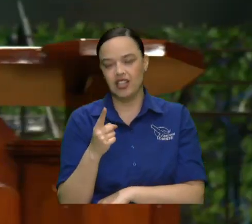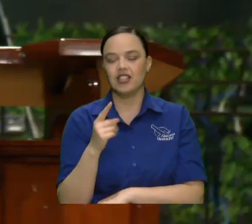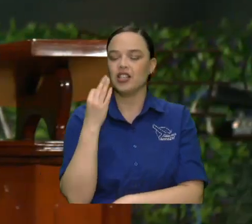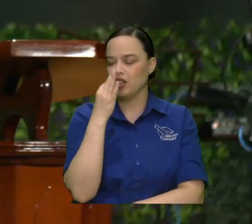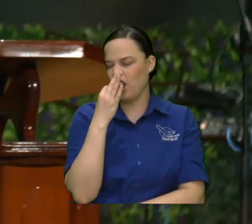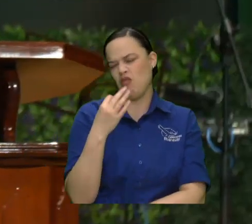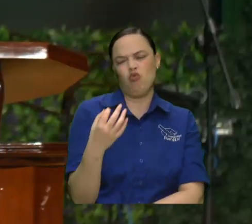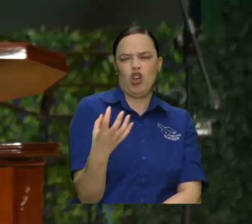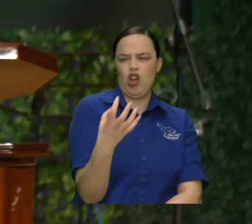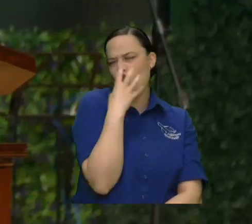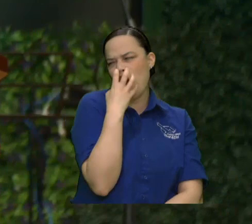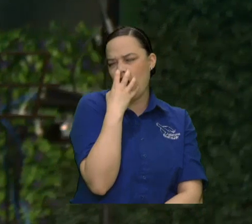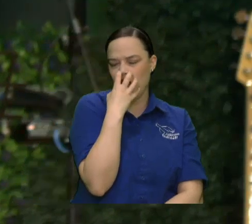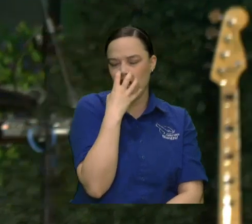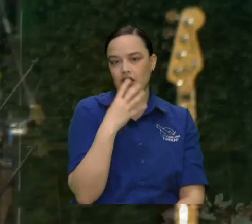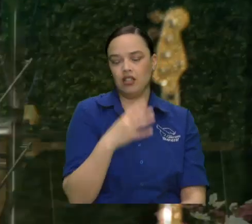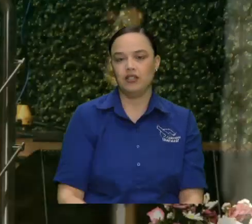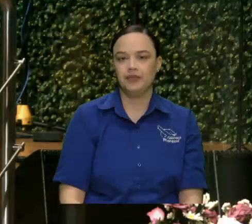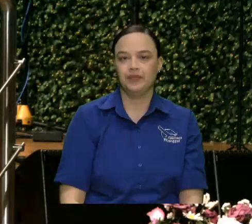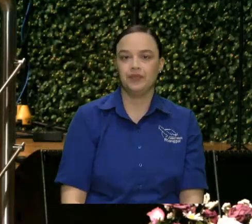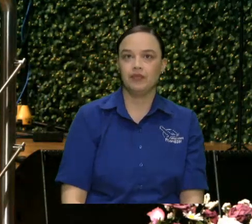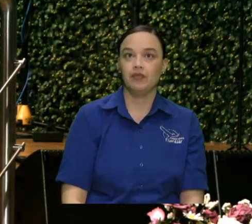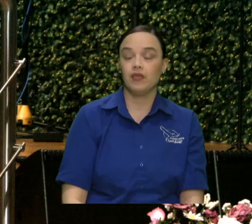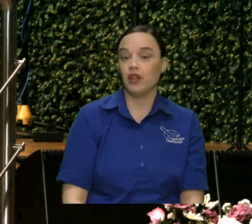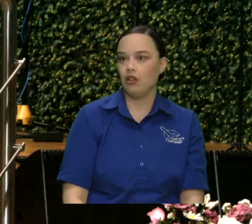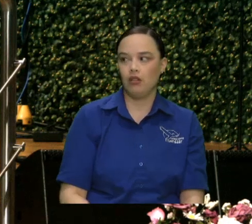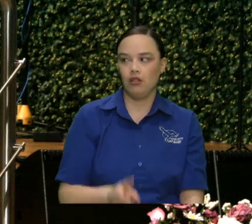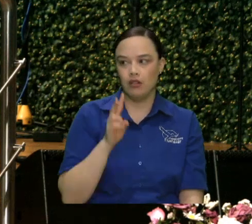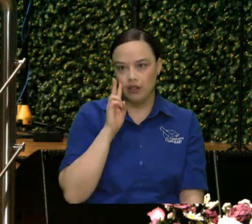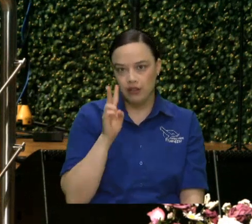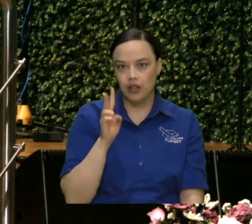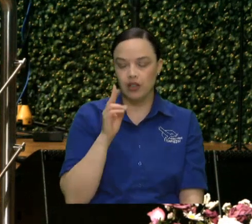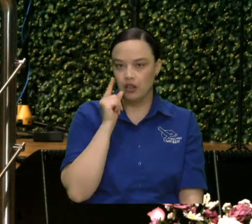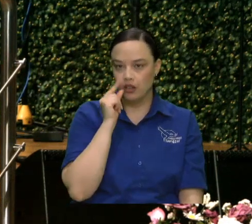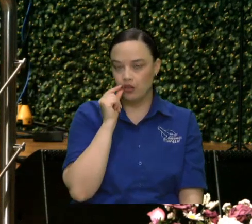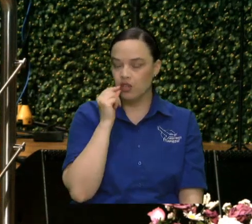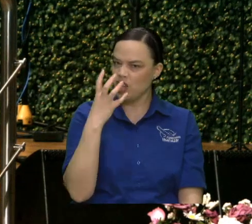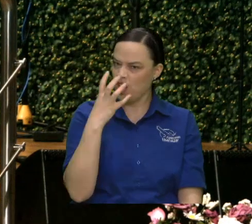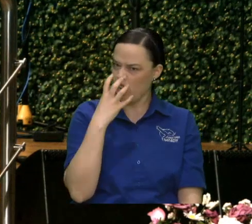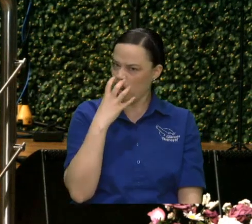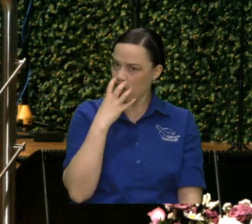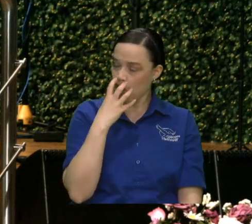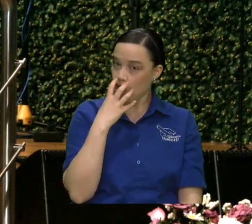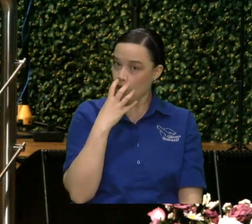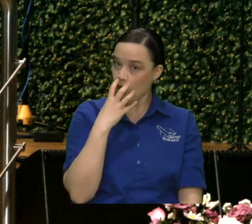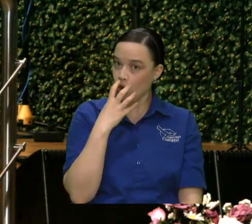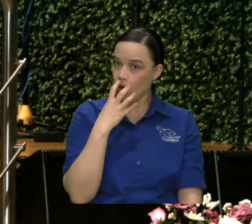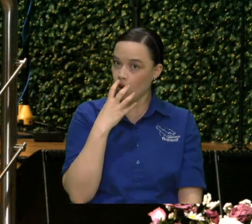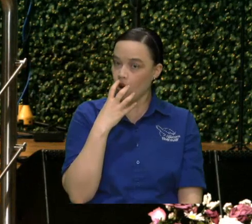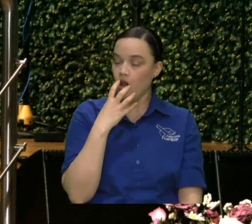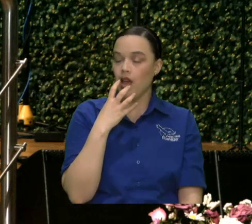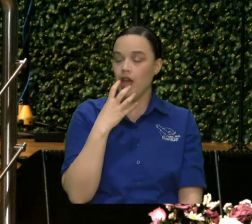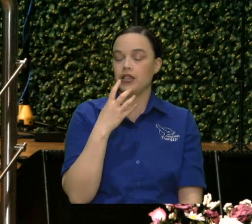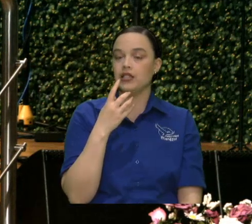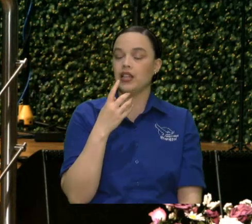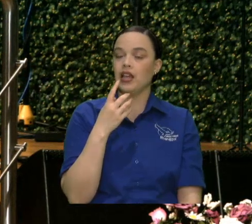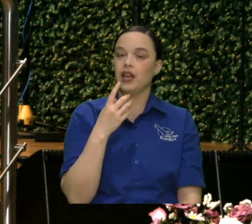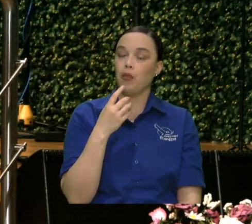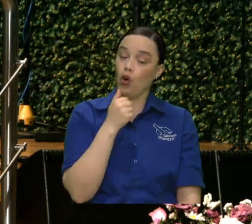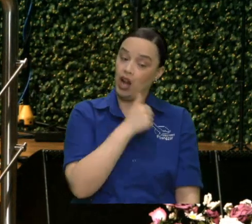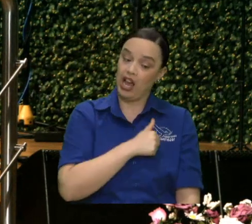mira muy enojada verdad sin darse cuenta que el enojo de ella es causado por una actitud de esta otra persona